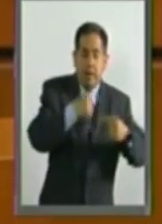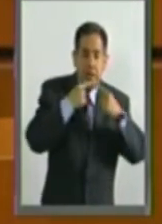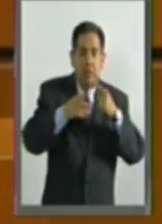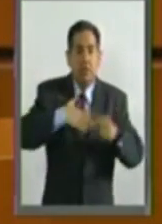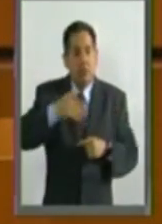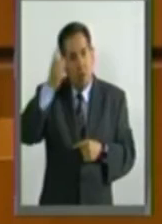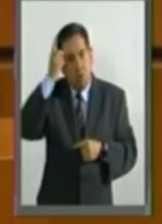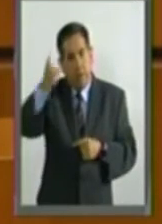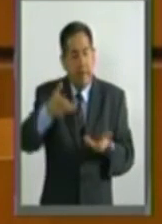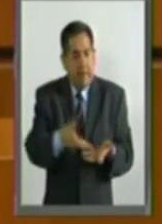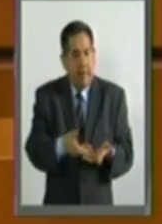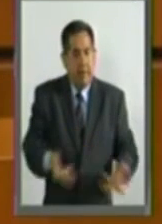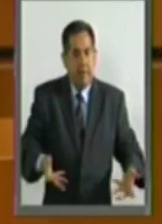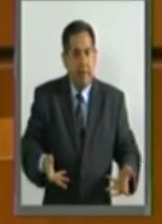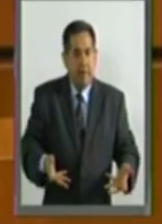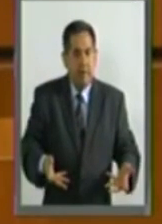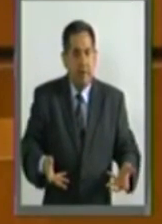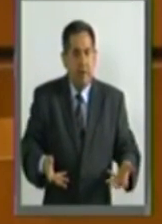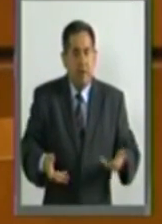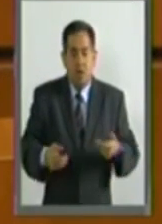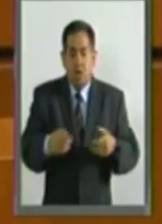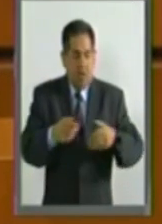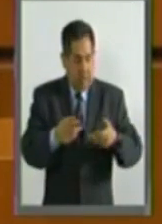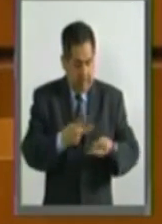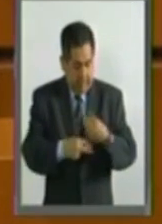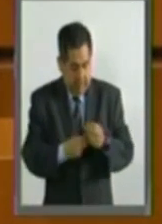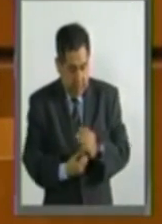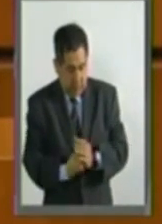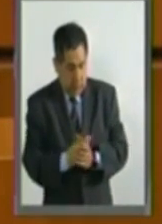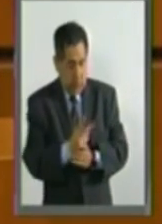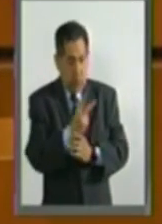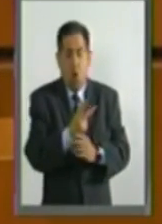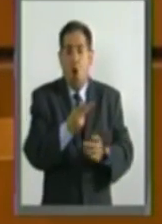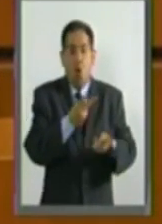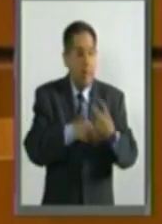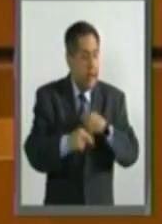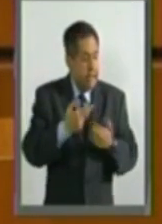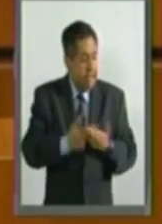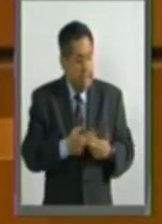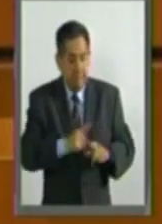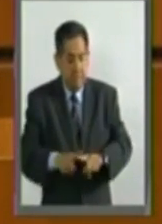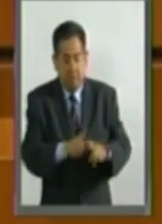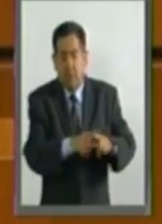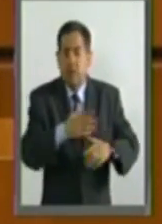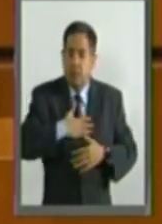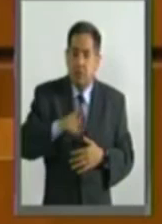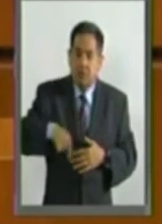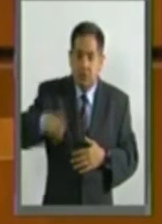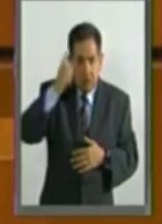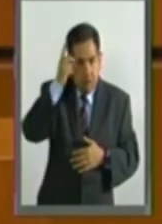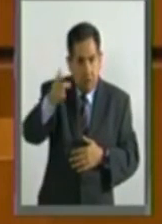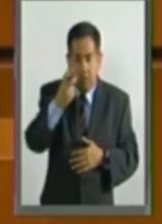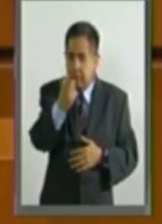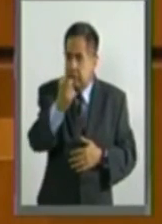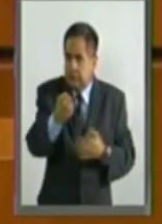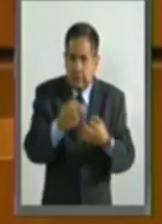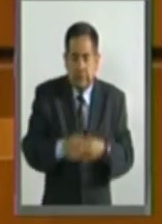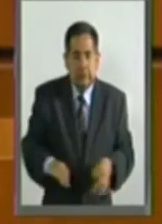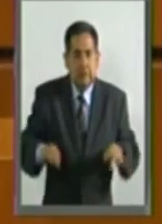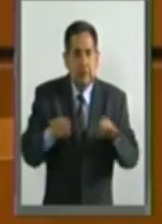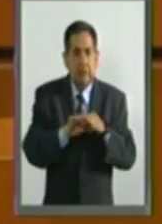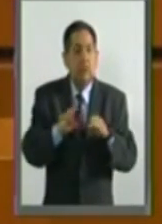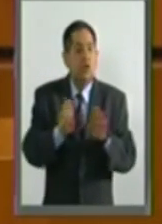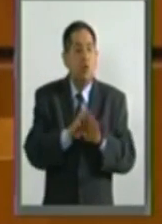dueños de la tierra, del usufructo y de los bienes distintos a la tierra. Por eso es importante que en